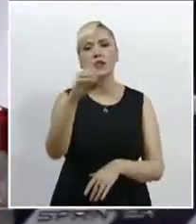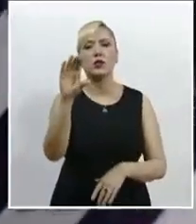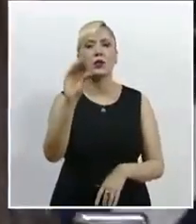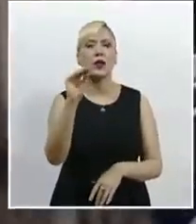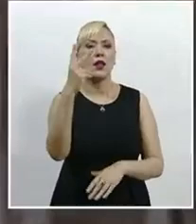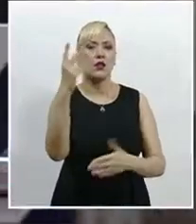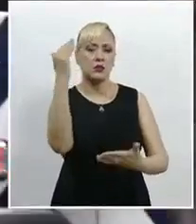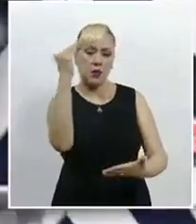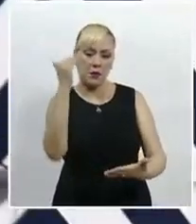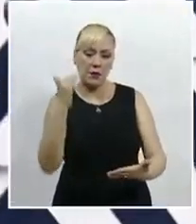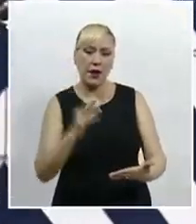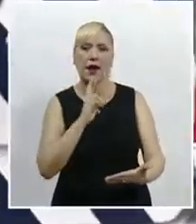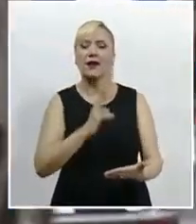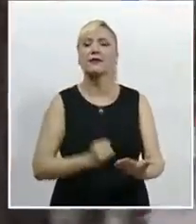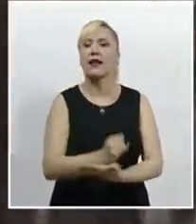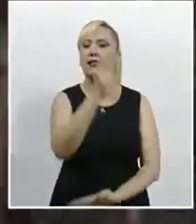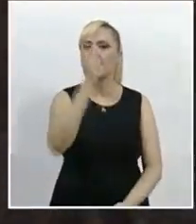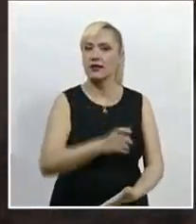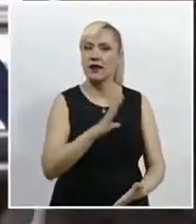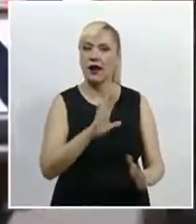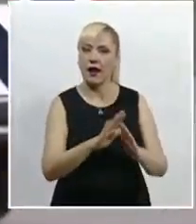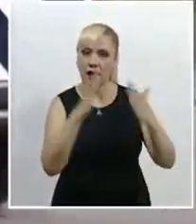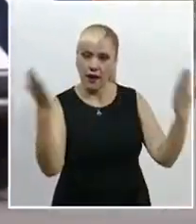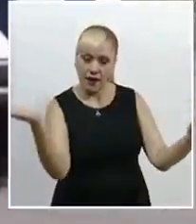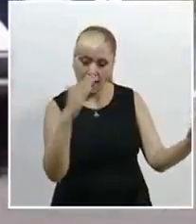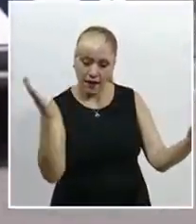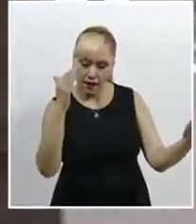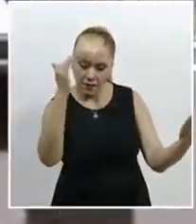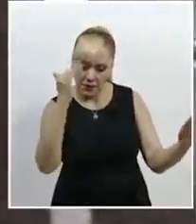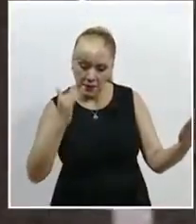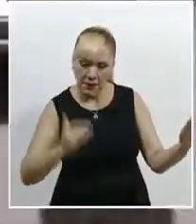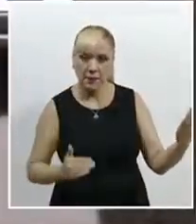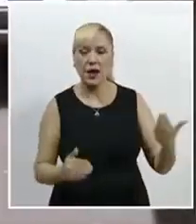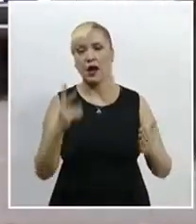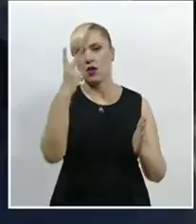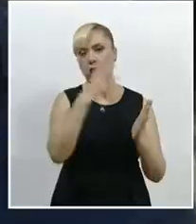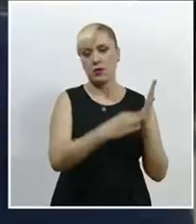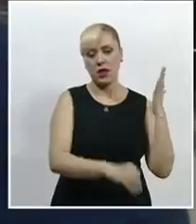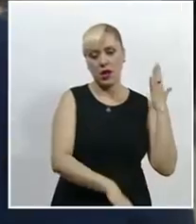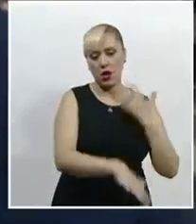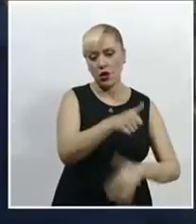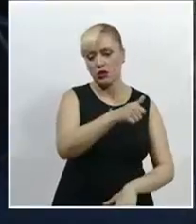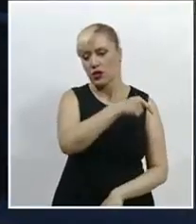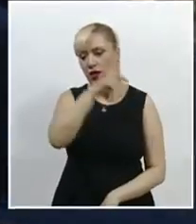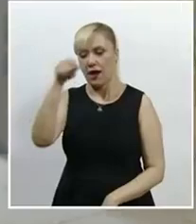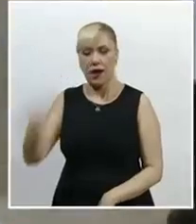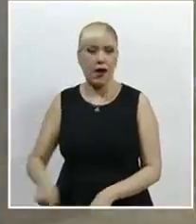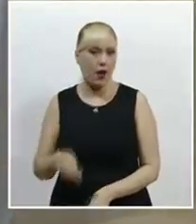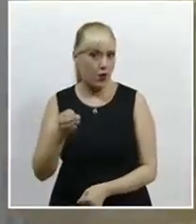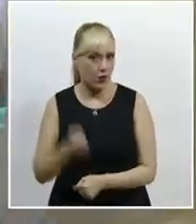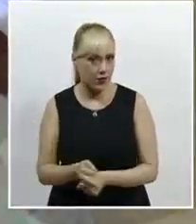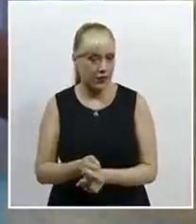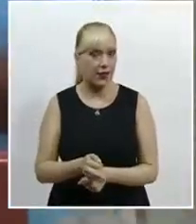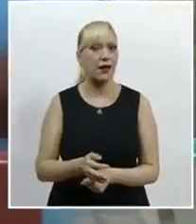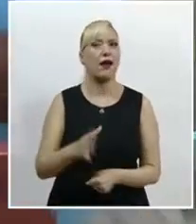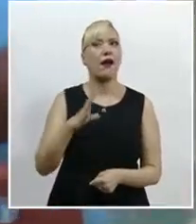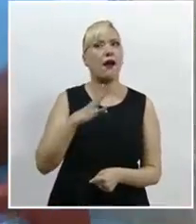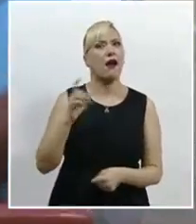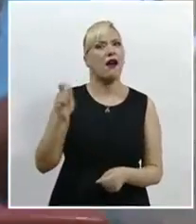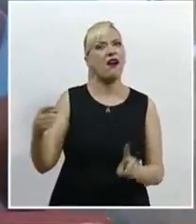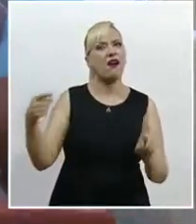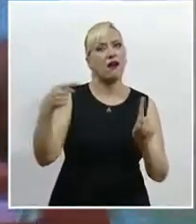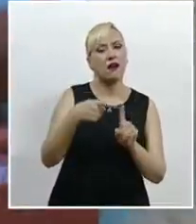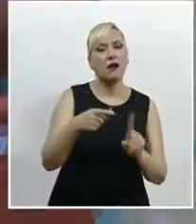192 fichas de sentencias relevantes en la materia emitidas de enero de 2011 a la fecha. En el sitio se reseñan sentencias relacionadas